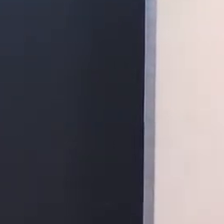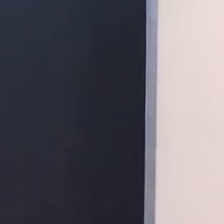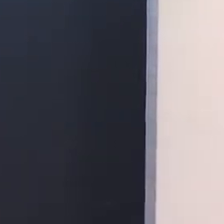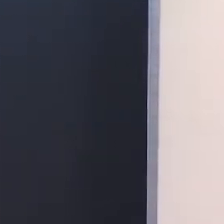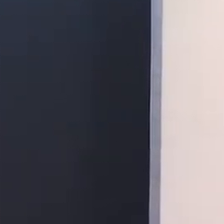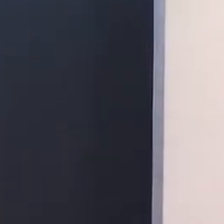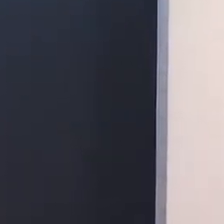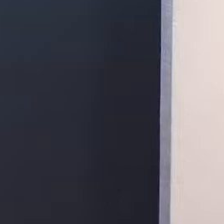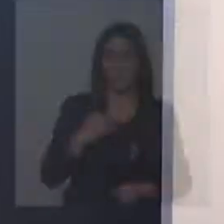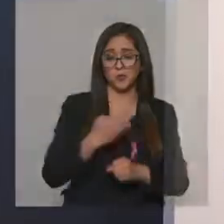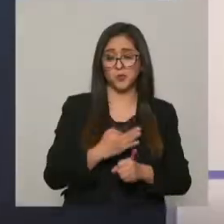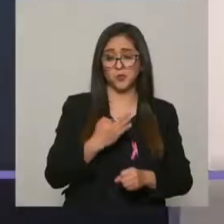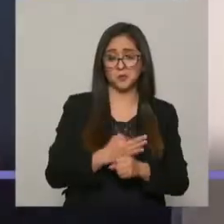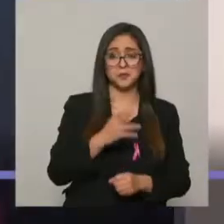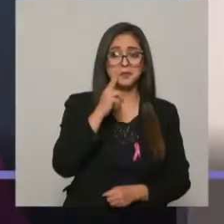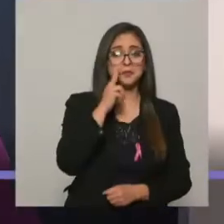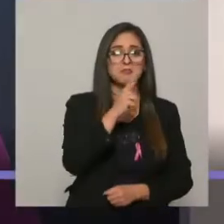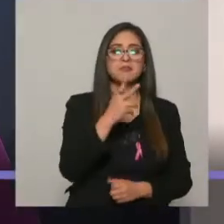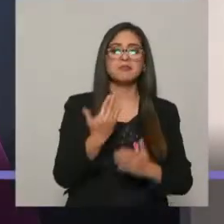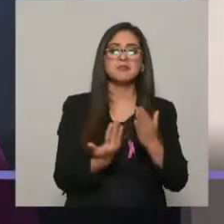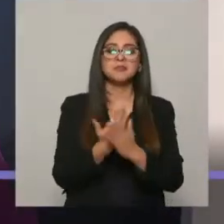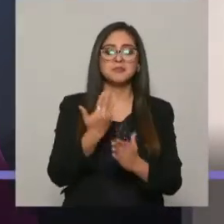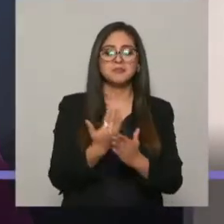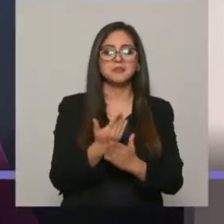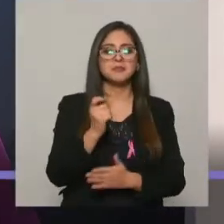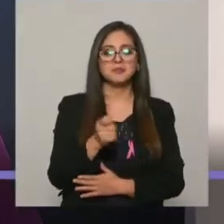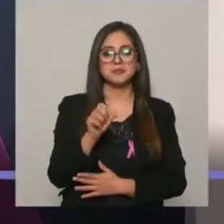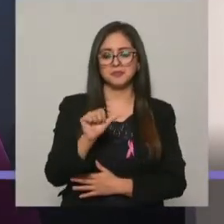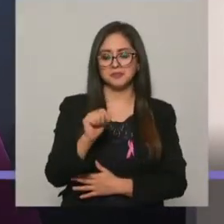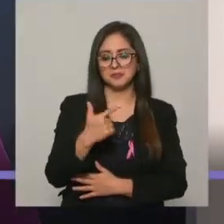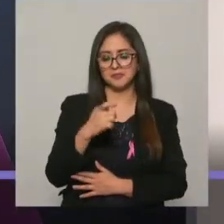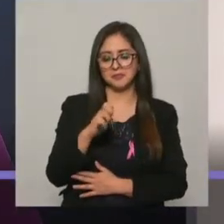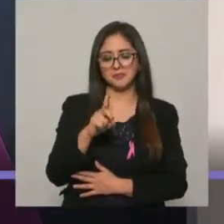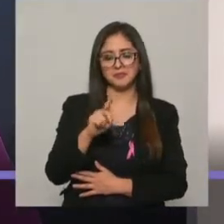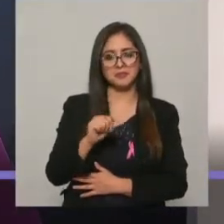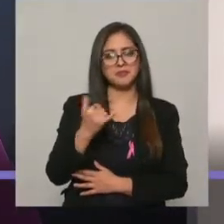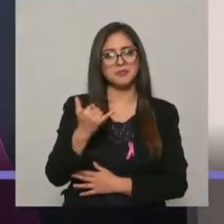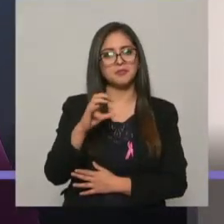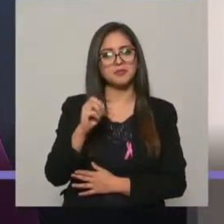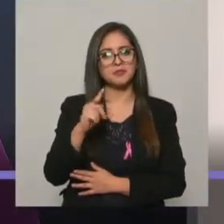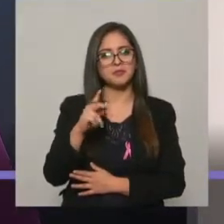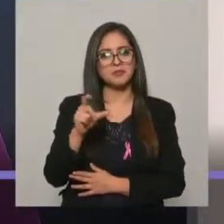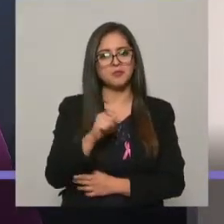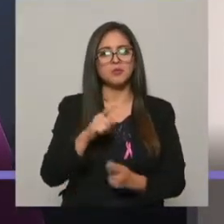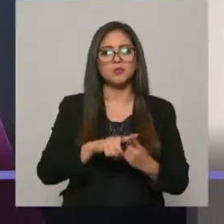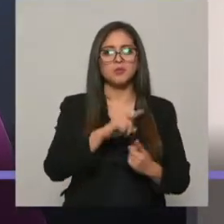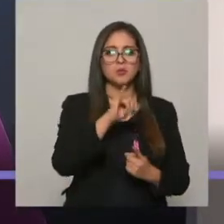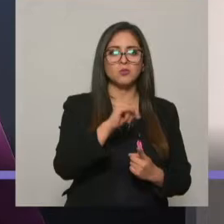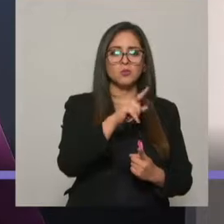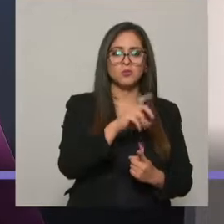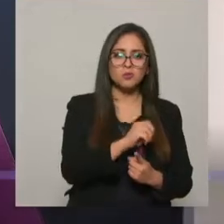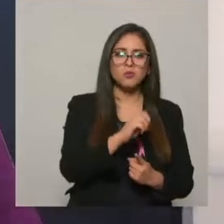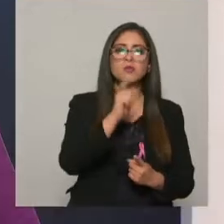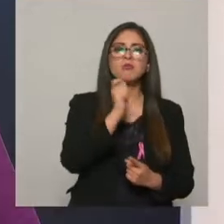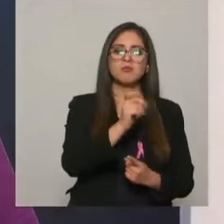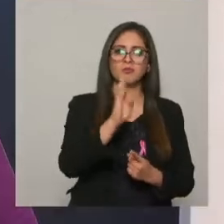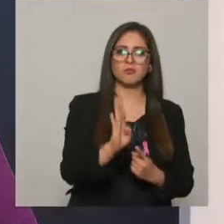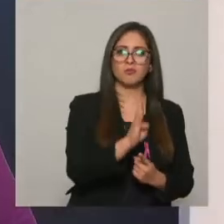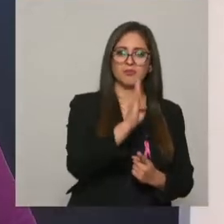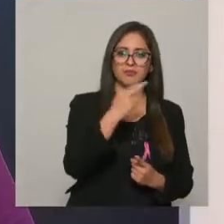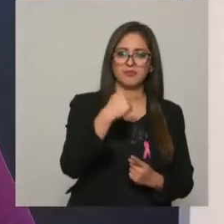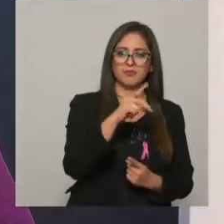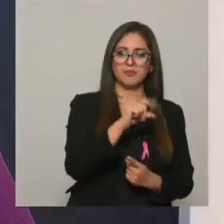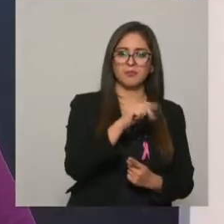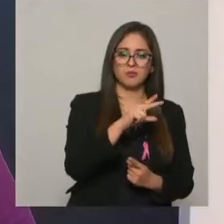Pues lo que estamos viendo esta mañana, abrimos Agenda y Contexto este viernes con Julio Ibarra, la Clementina, la Bruja